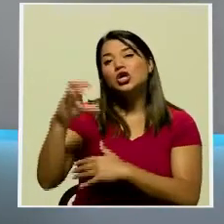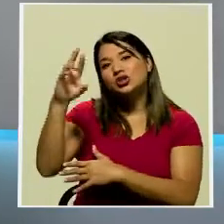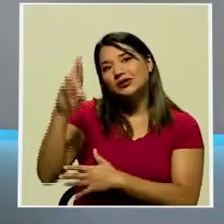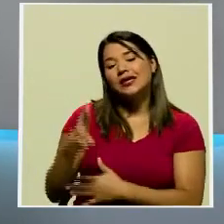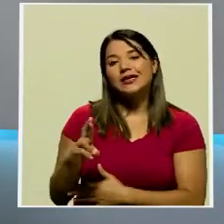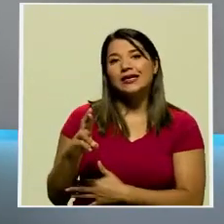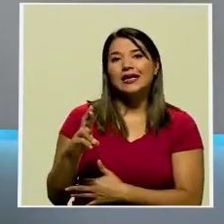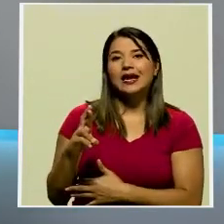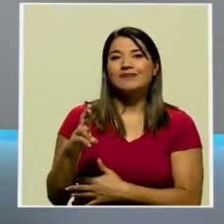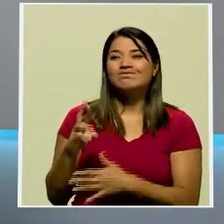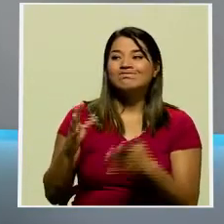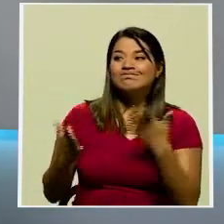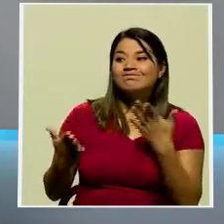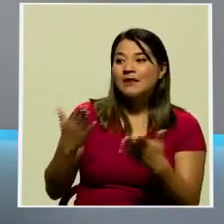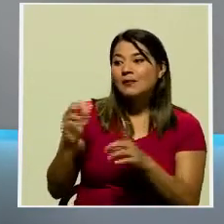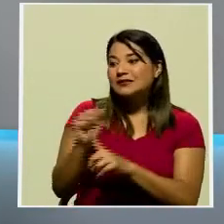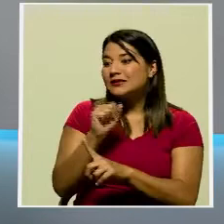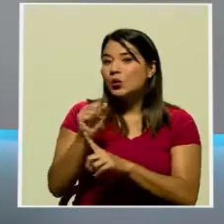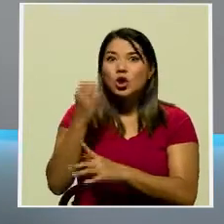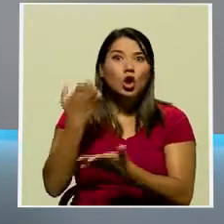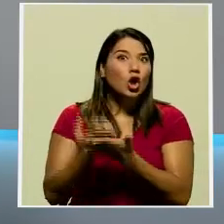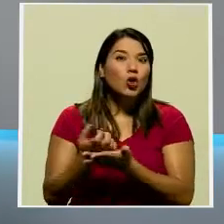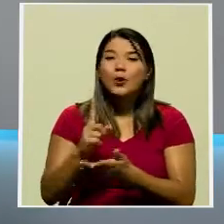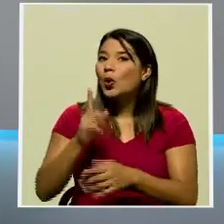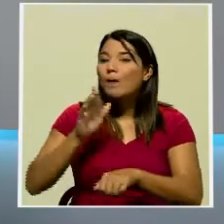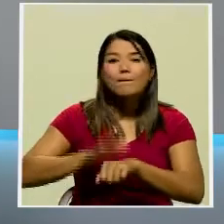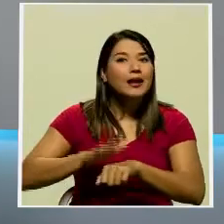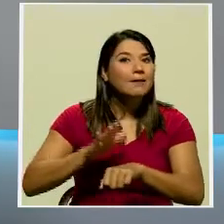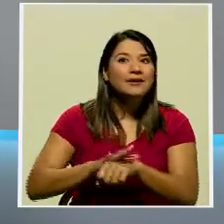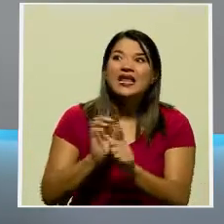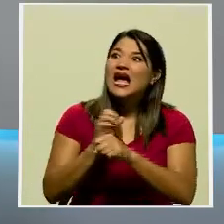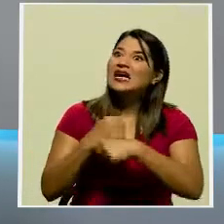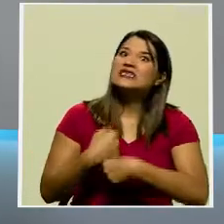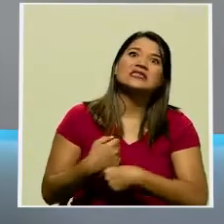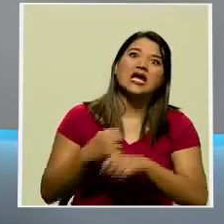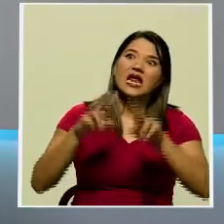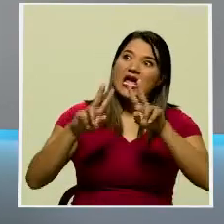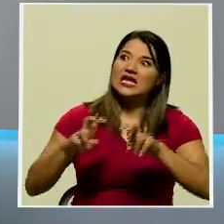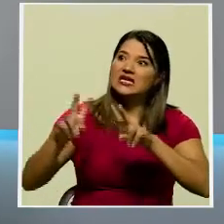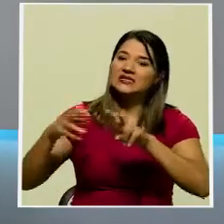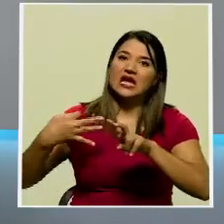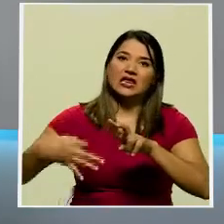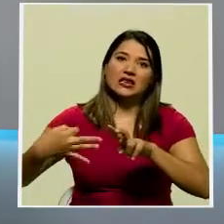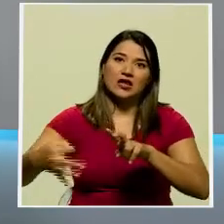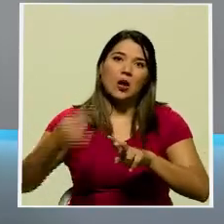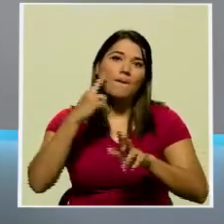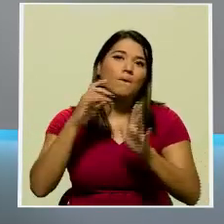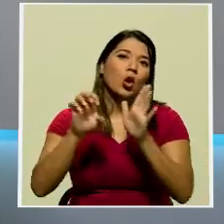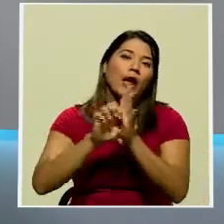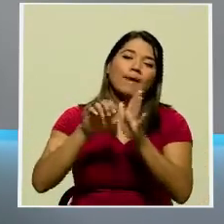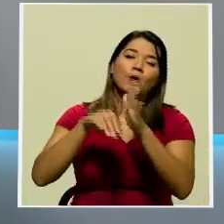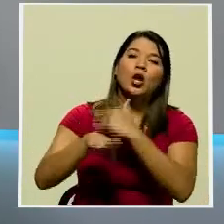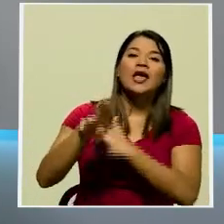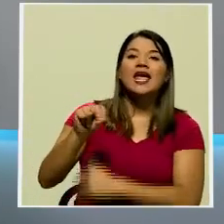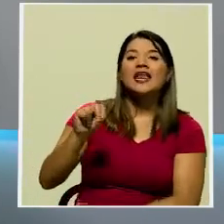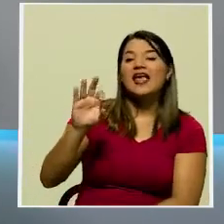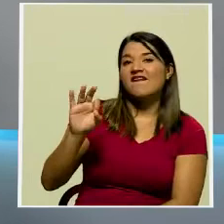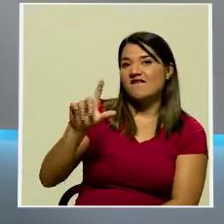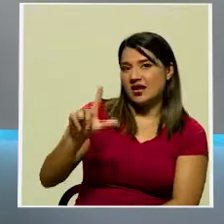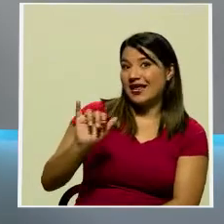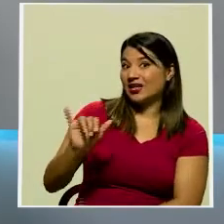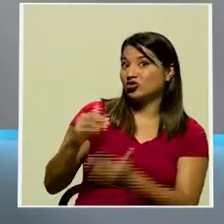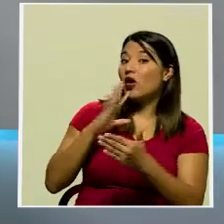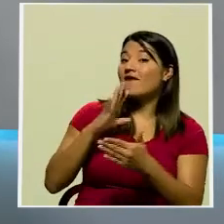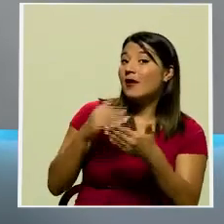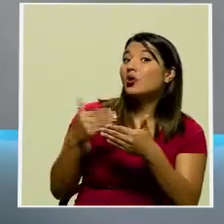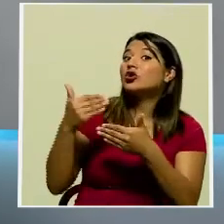tal vez la situación económica no permite estar realizando pruebas diarias, como por ejemplo en la NFL, que de eso vamos a hablar también ahora, don